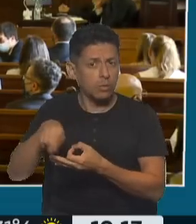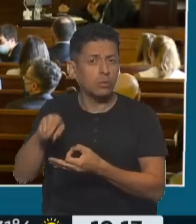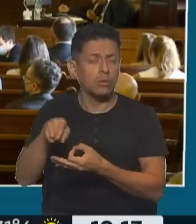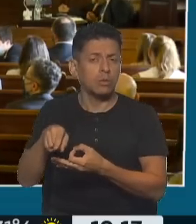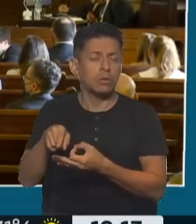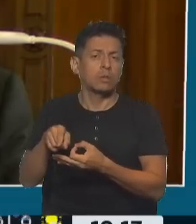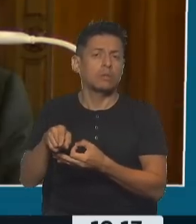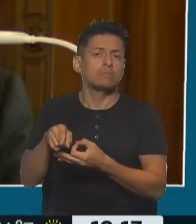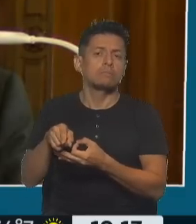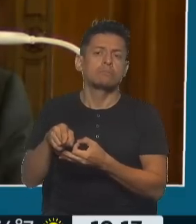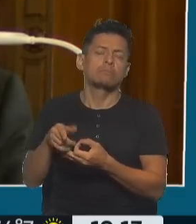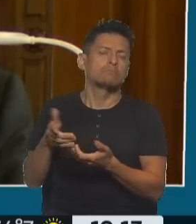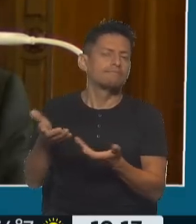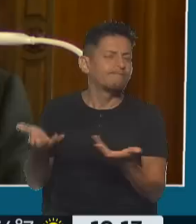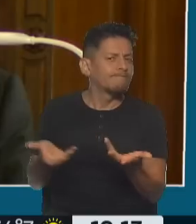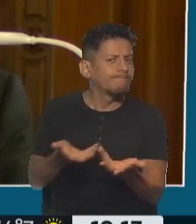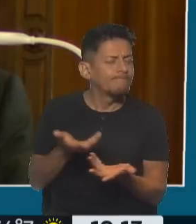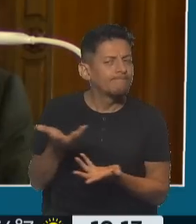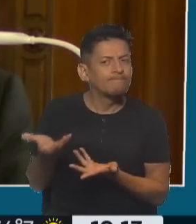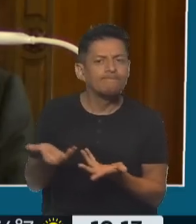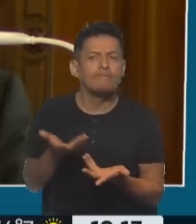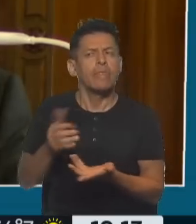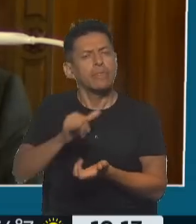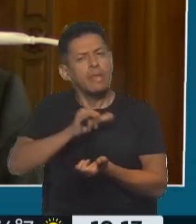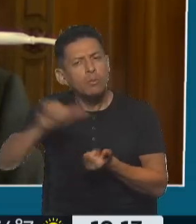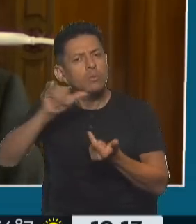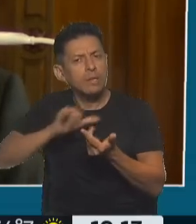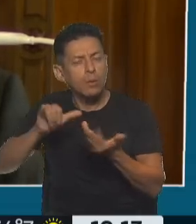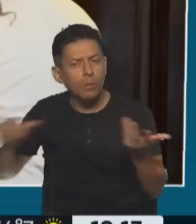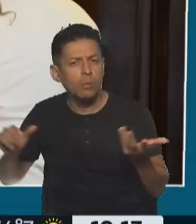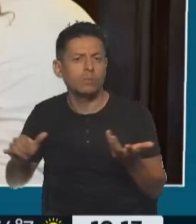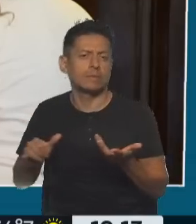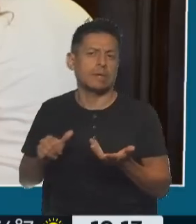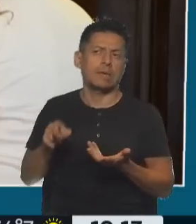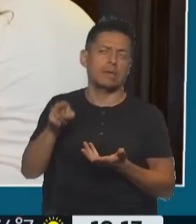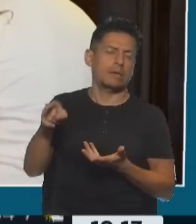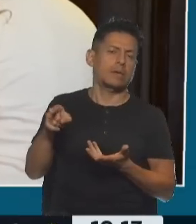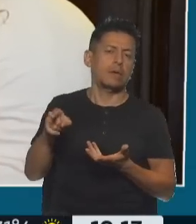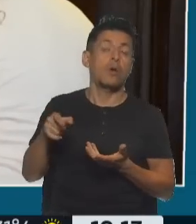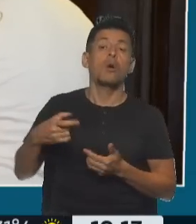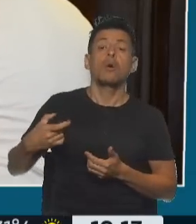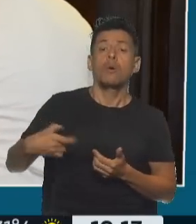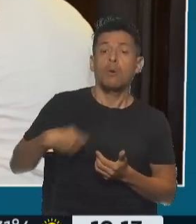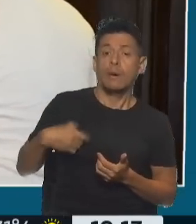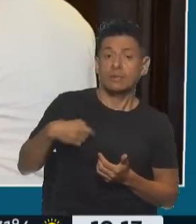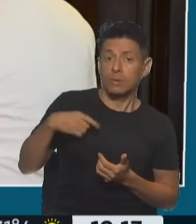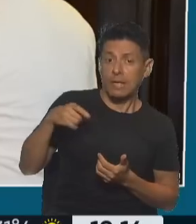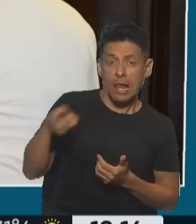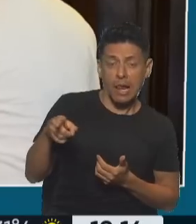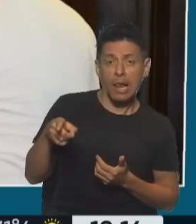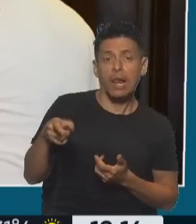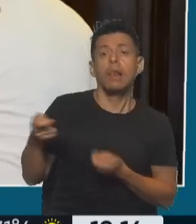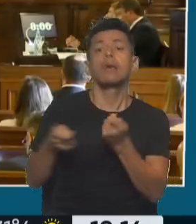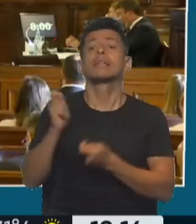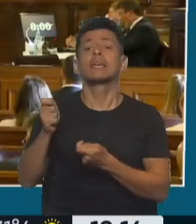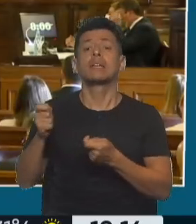presentado muchas denuncias sobre el funcionamiento de una obra social que la administra la Corte